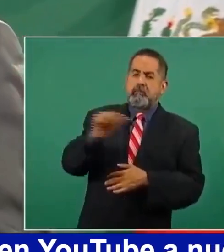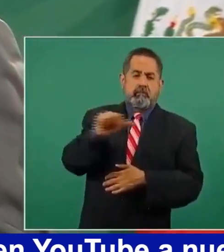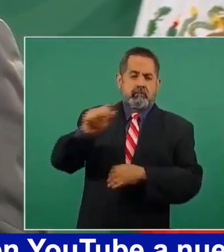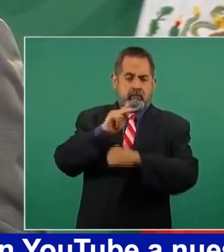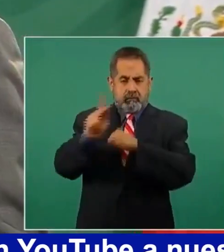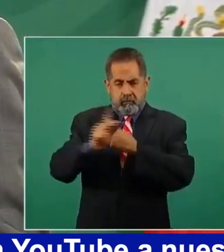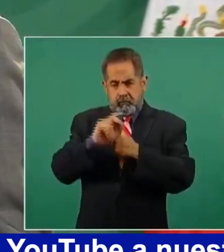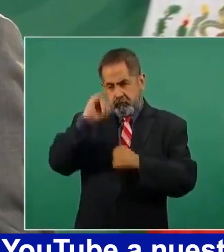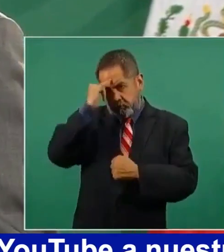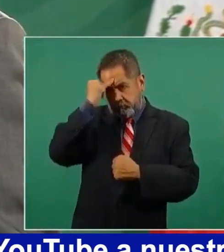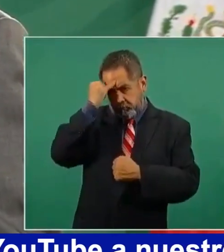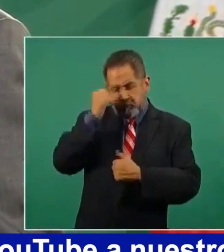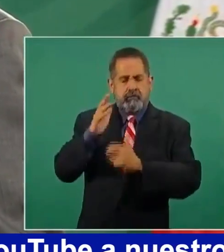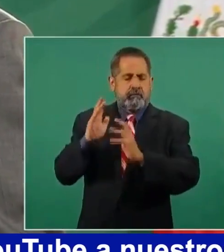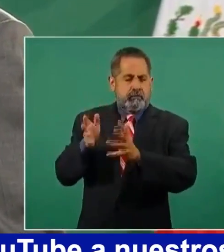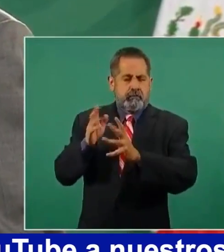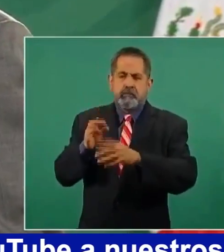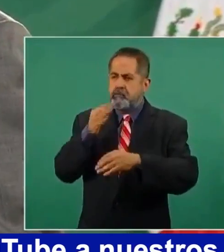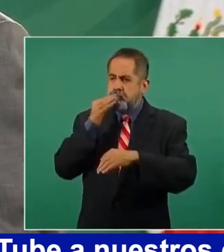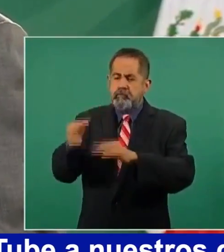Exteriores.